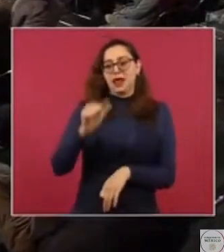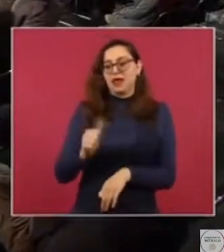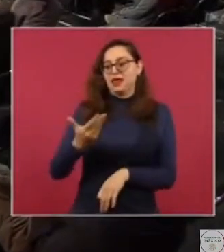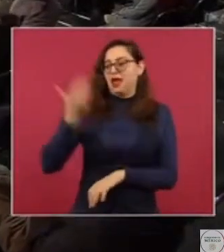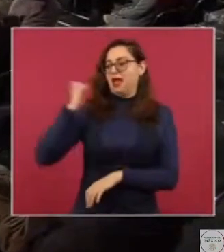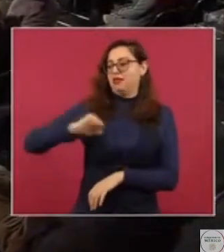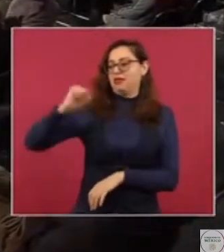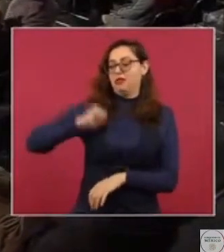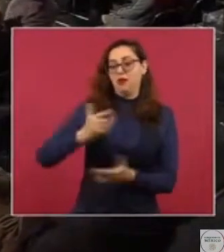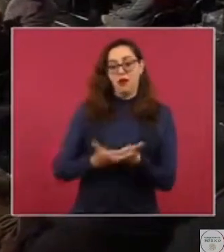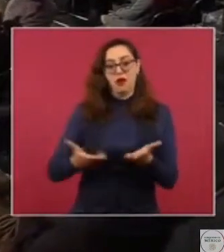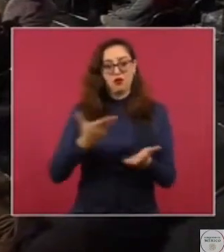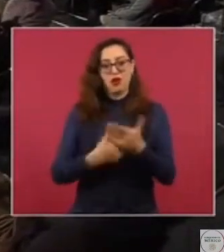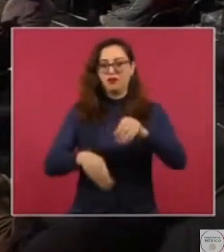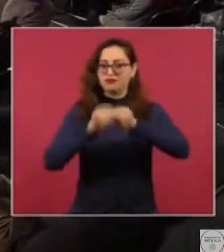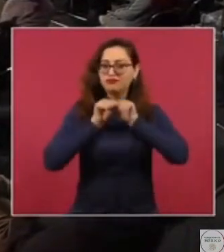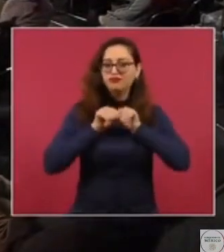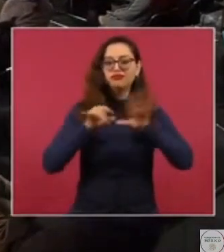contemporáneos. Adelante.